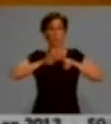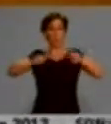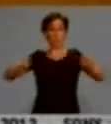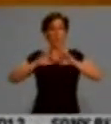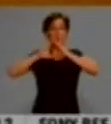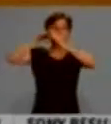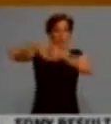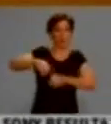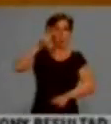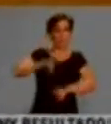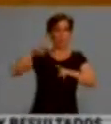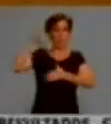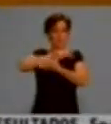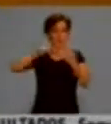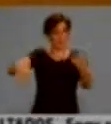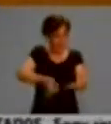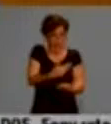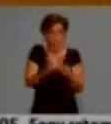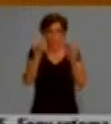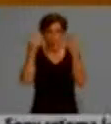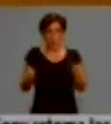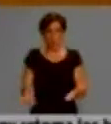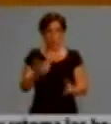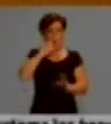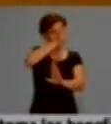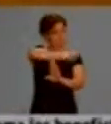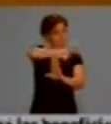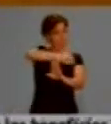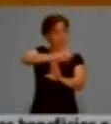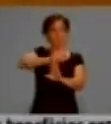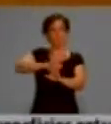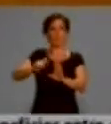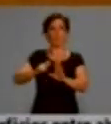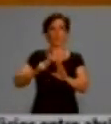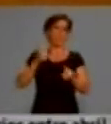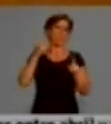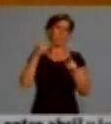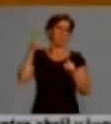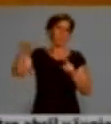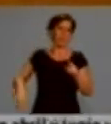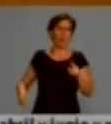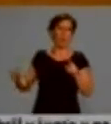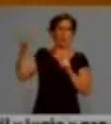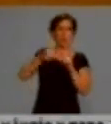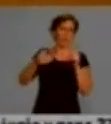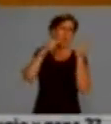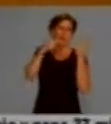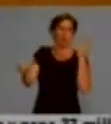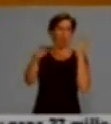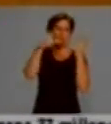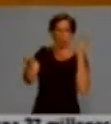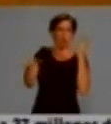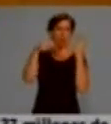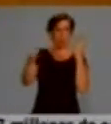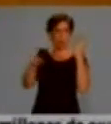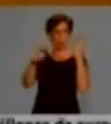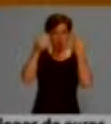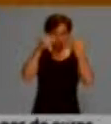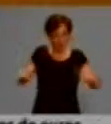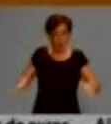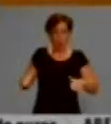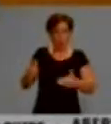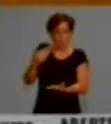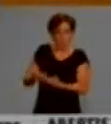de plastilina hasta estos meses en que ha estado negando mil veces al señor Bárcenas, aunque los hechos siempre terminaban